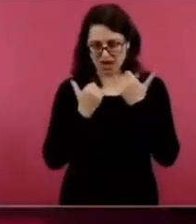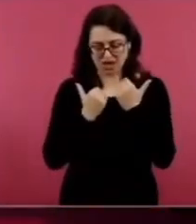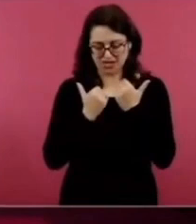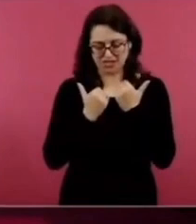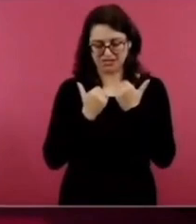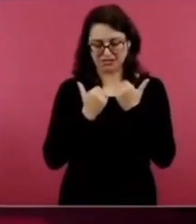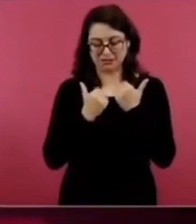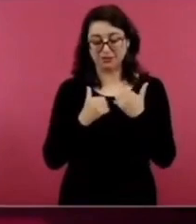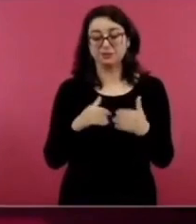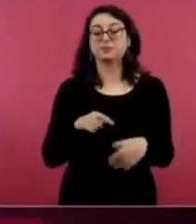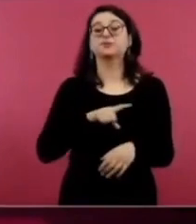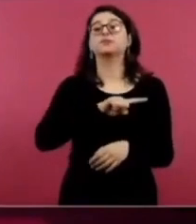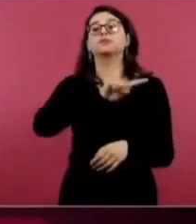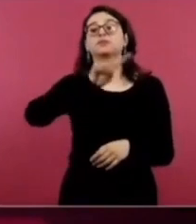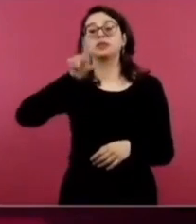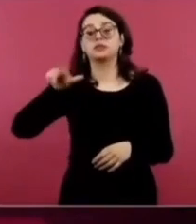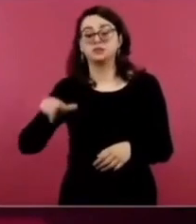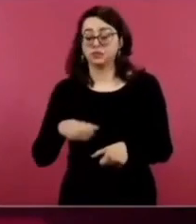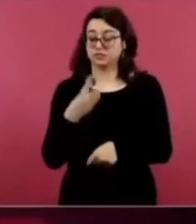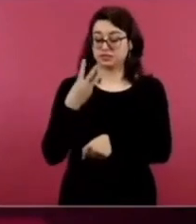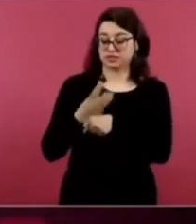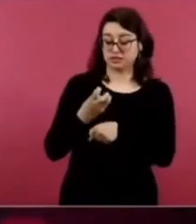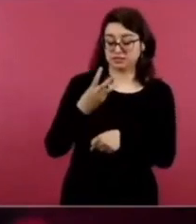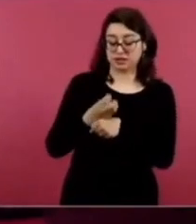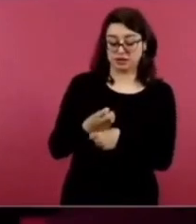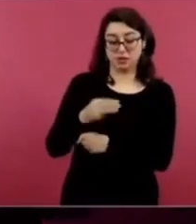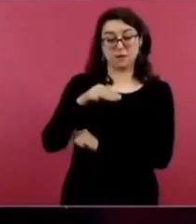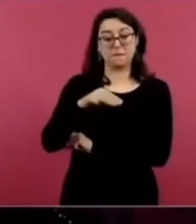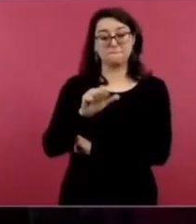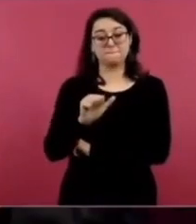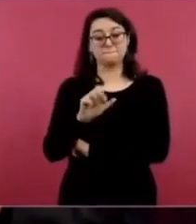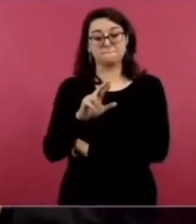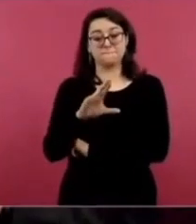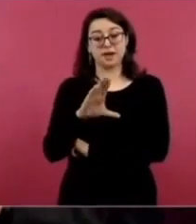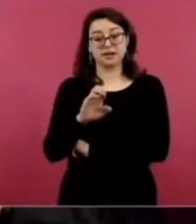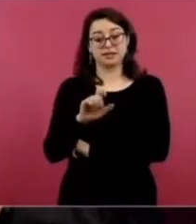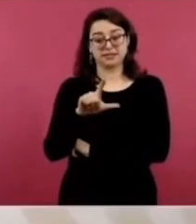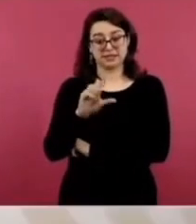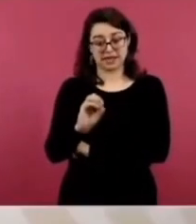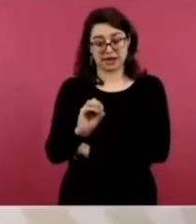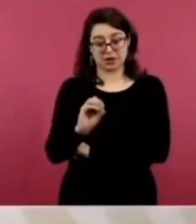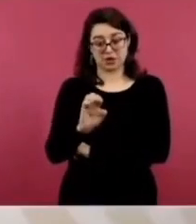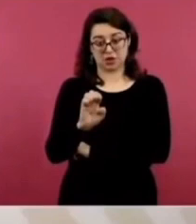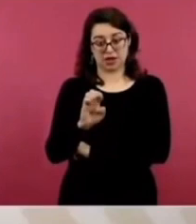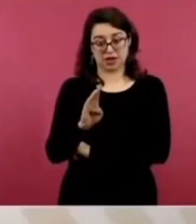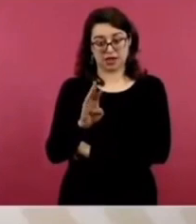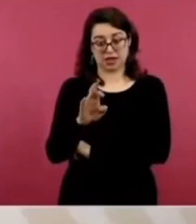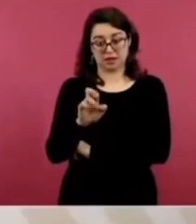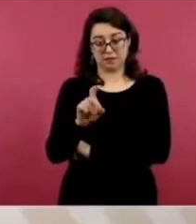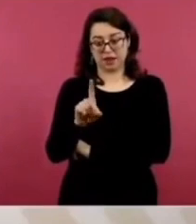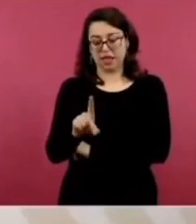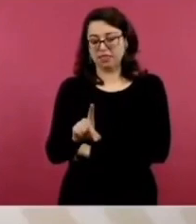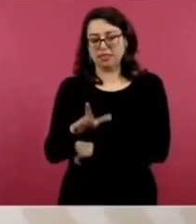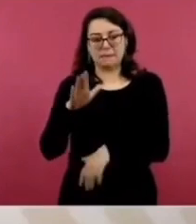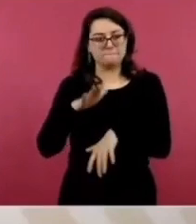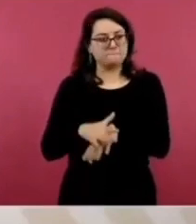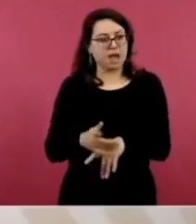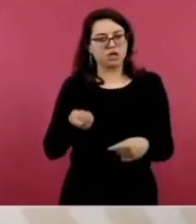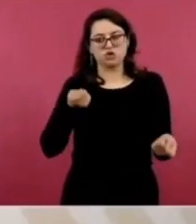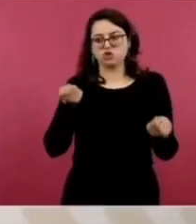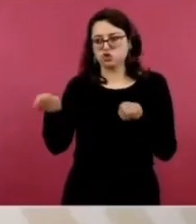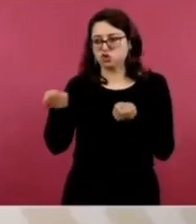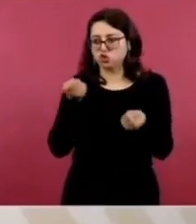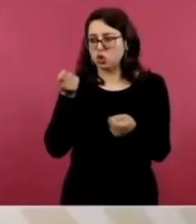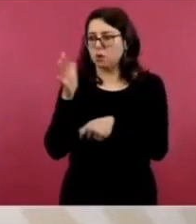con Marcelo se logra una disminución mayor, tanto en